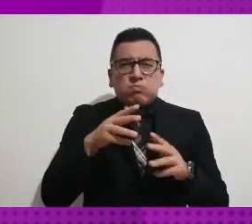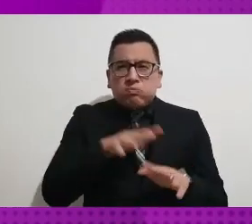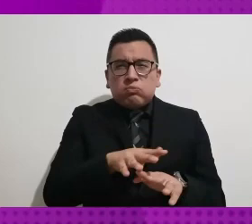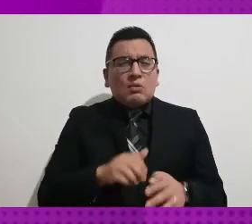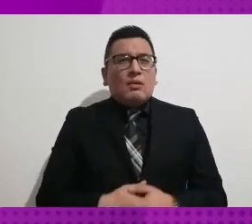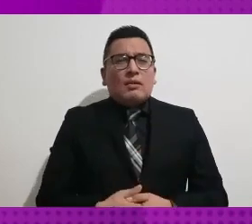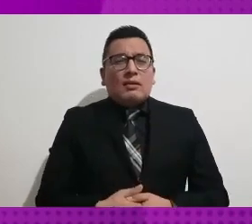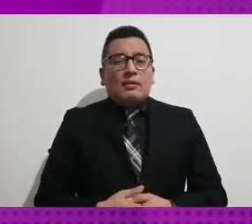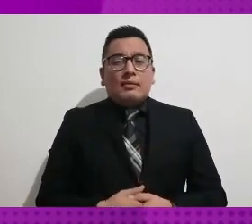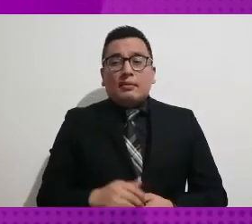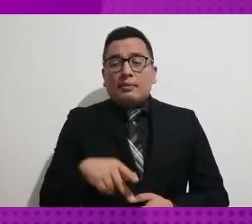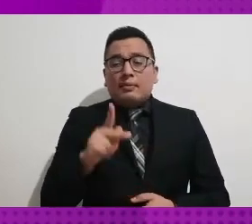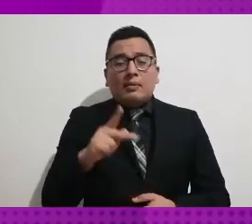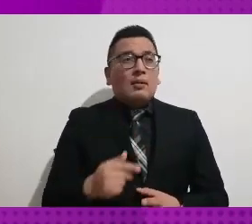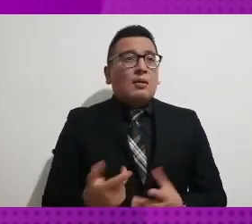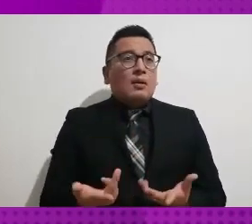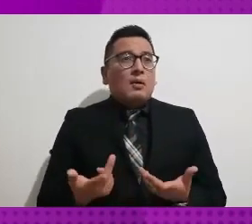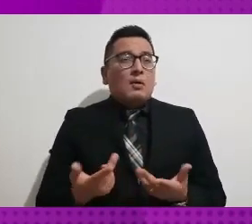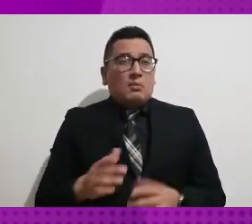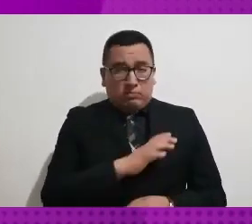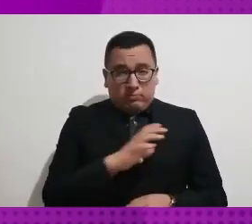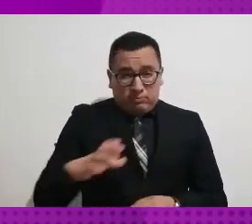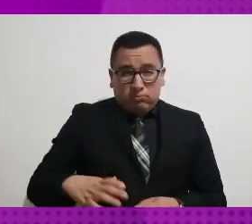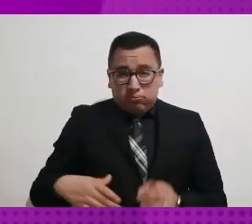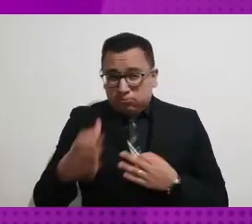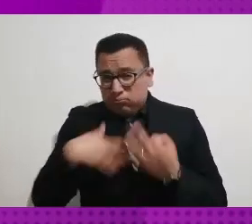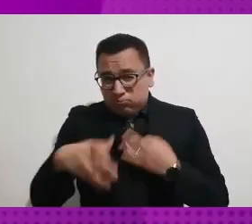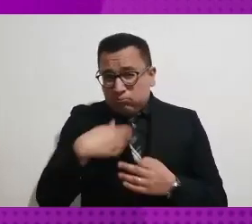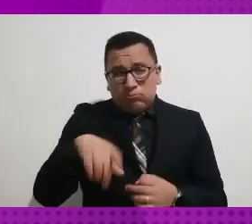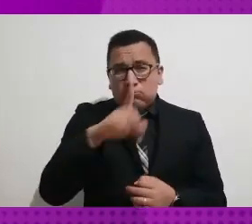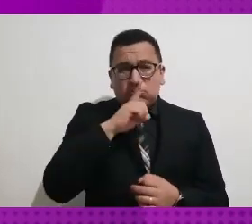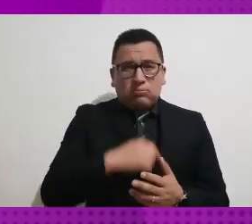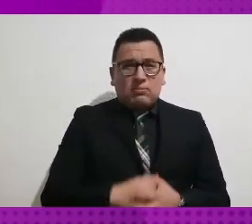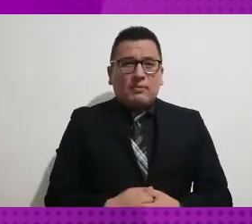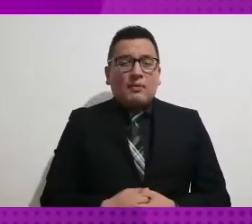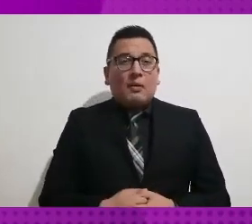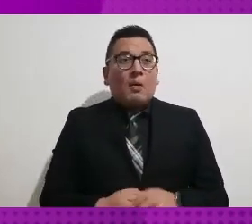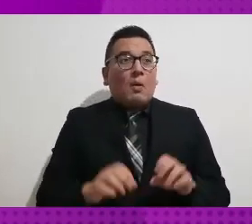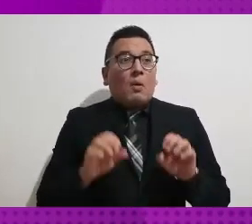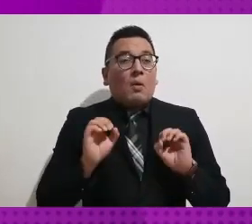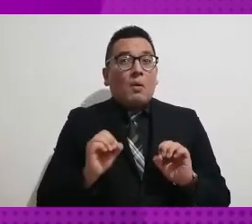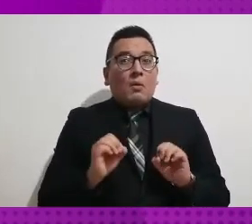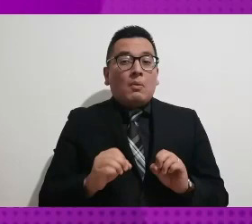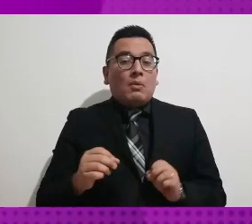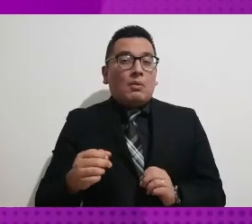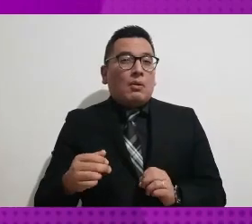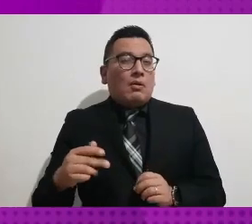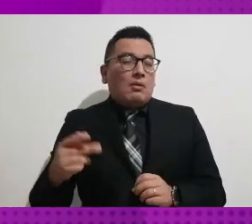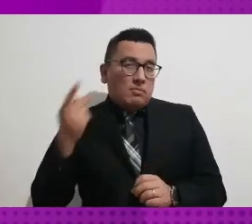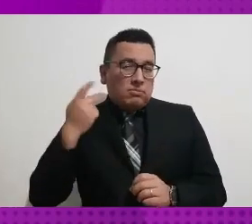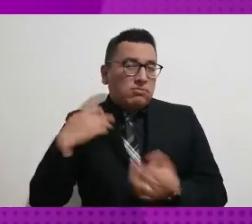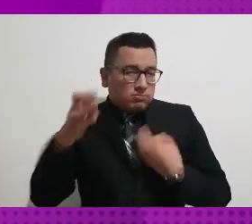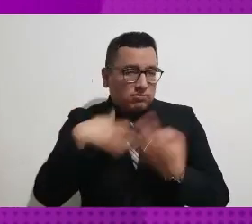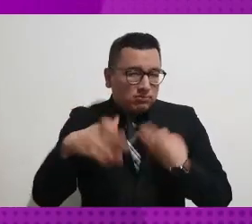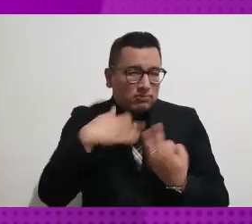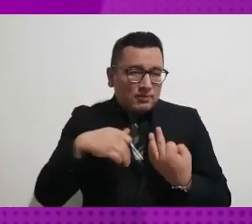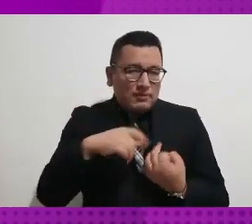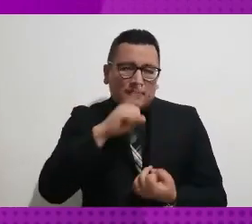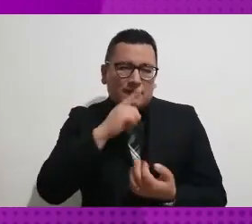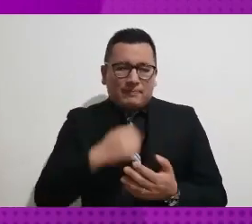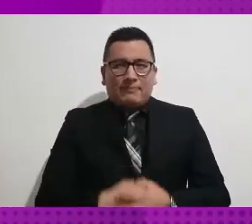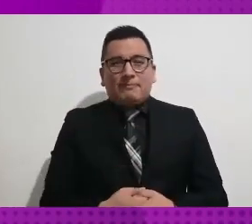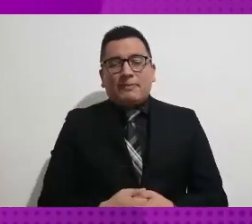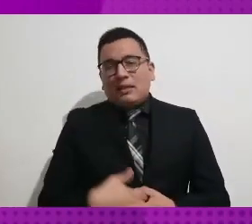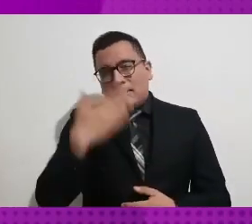caso o los candidatos, y vámonos más atrás, las instituciones educativas, las instituciones mismas